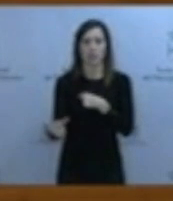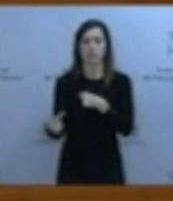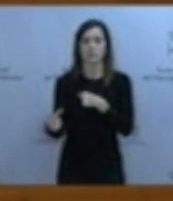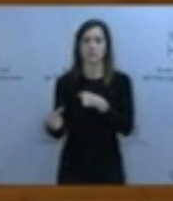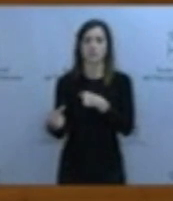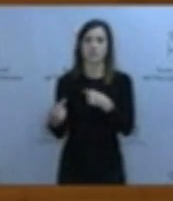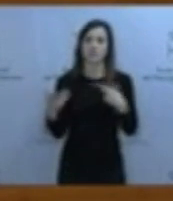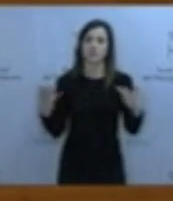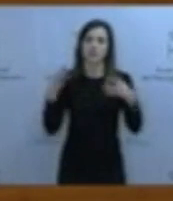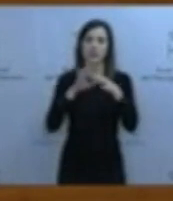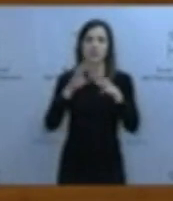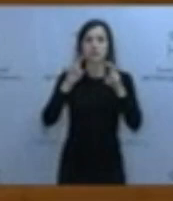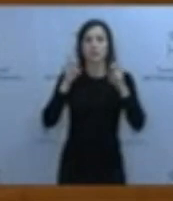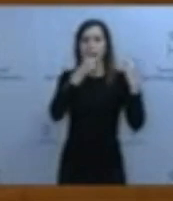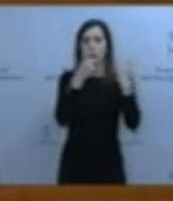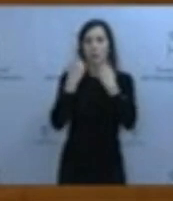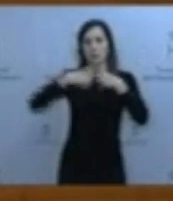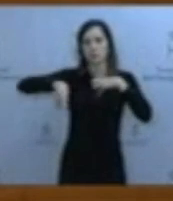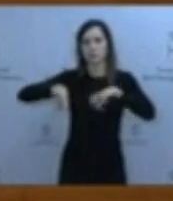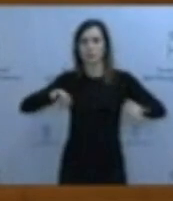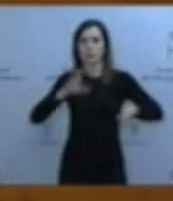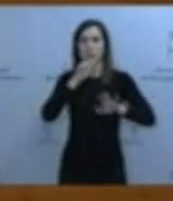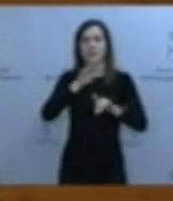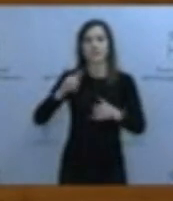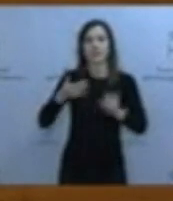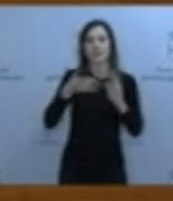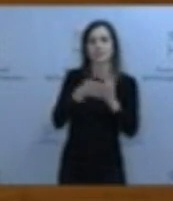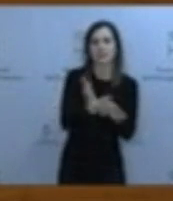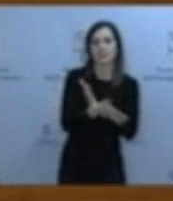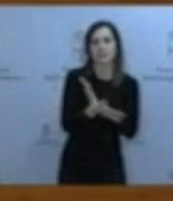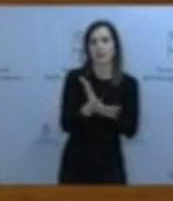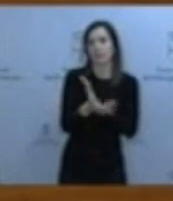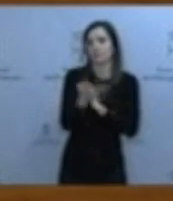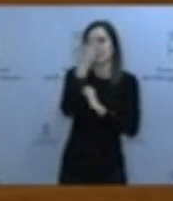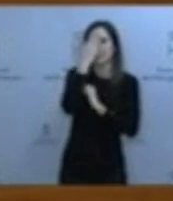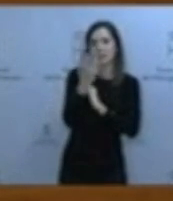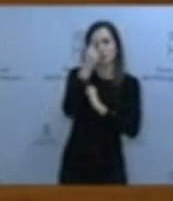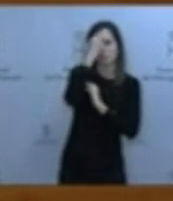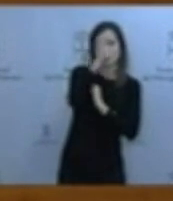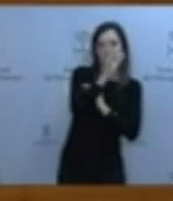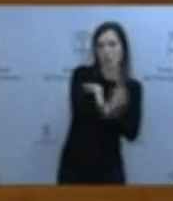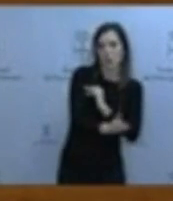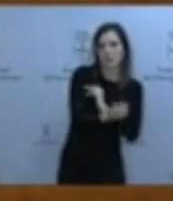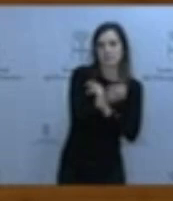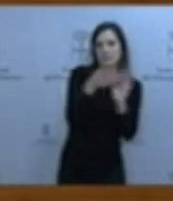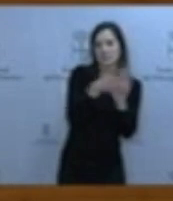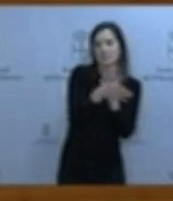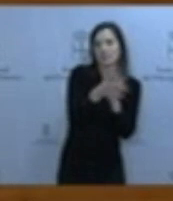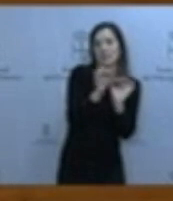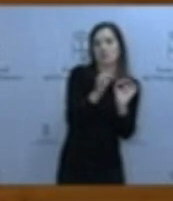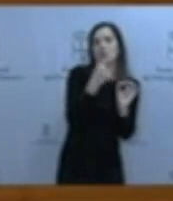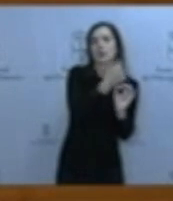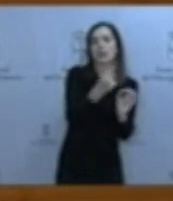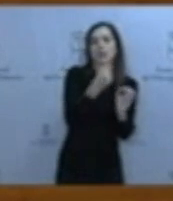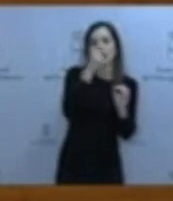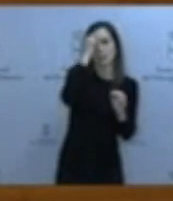lo que se refiere a la segregación del alumnado, que al final el criterio no es ni siquiera intelectual, que es lo que evalúa la detección de altas capacidades,